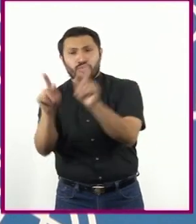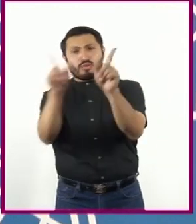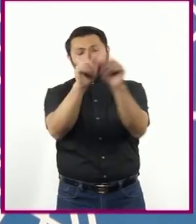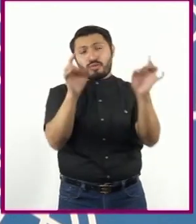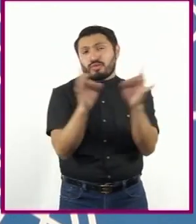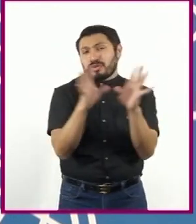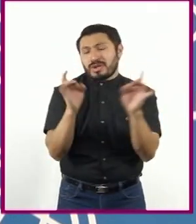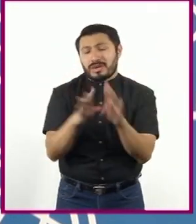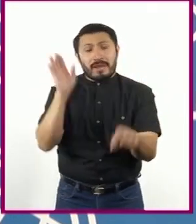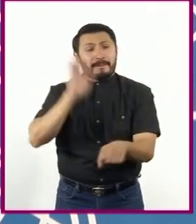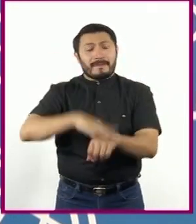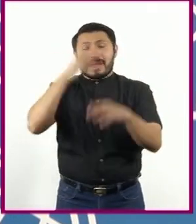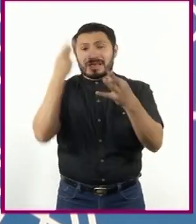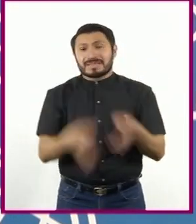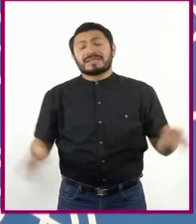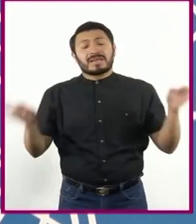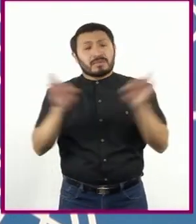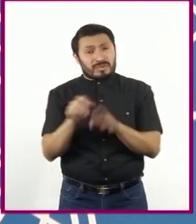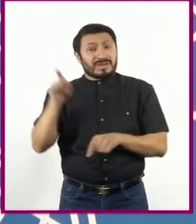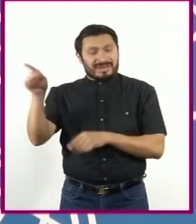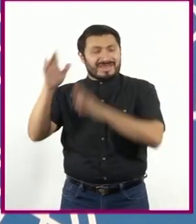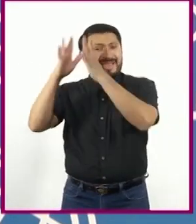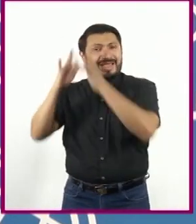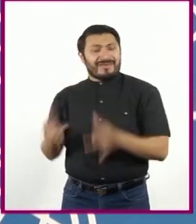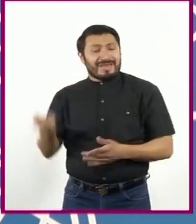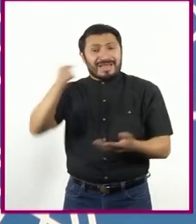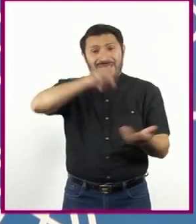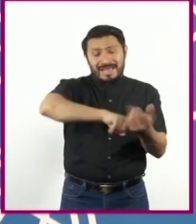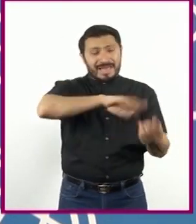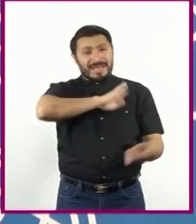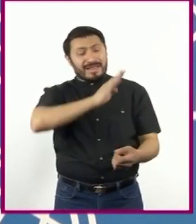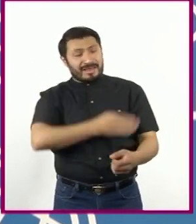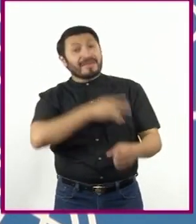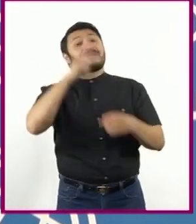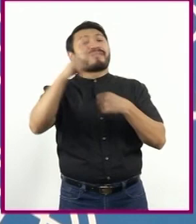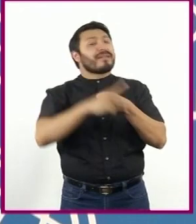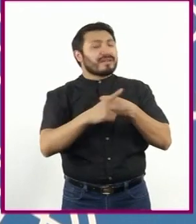más relevantes de la ocupación francesa en España.